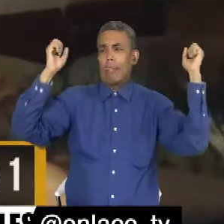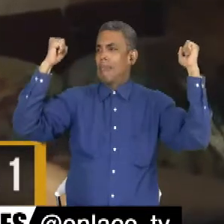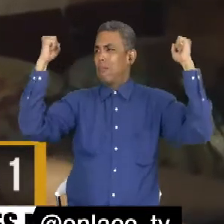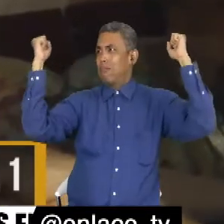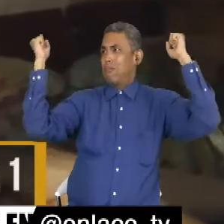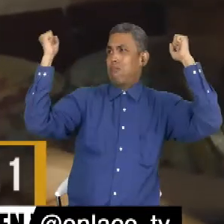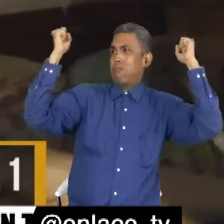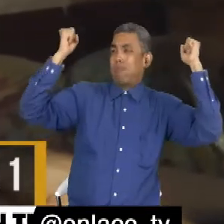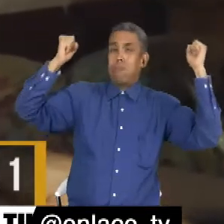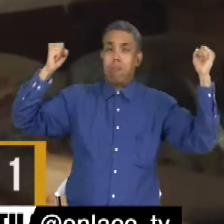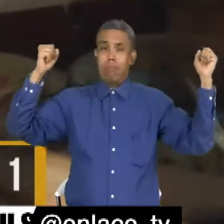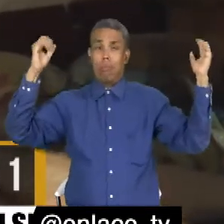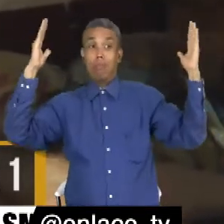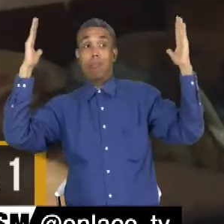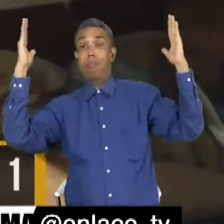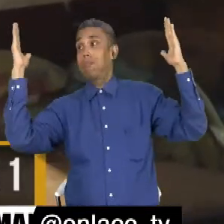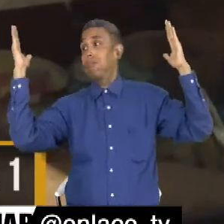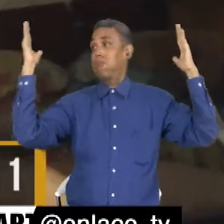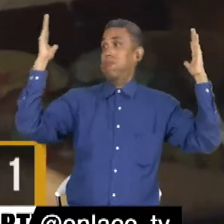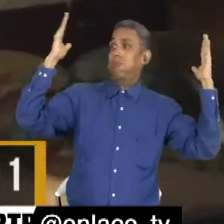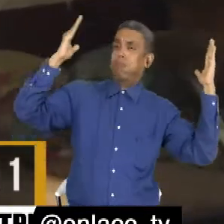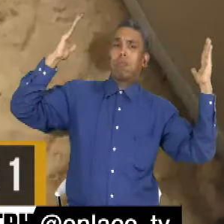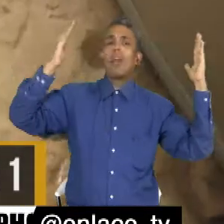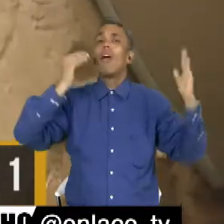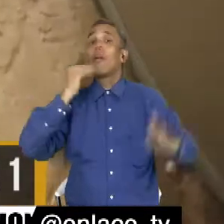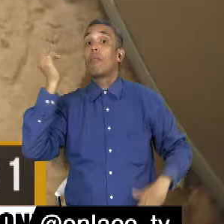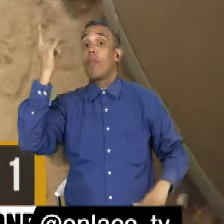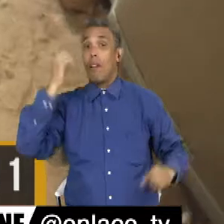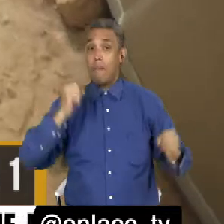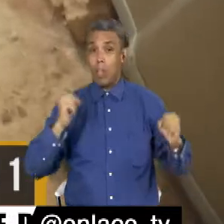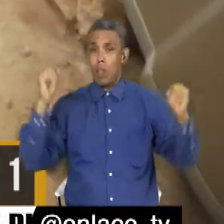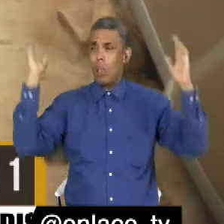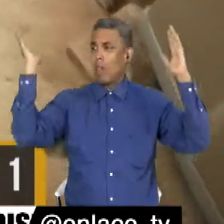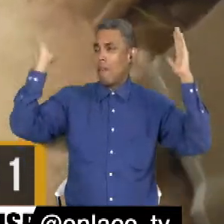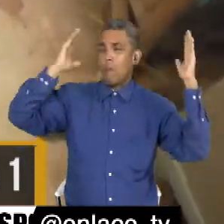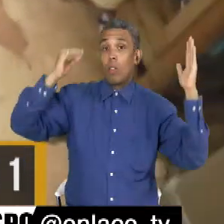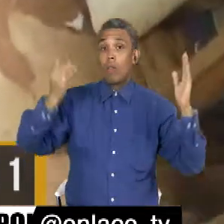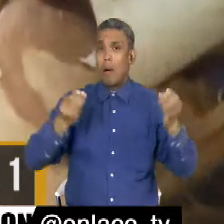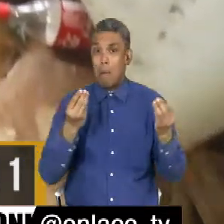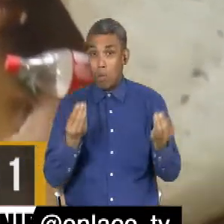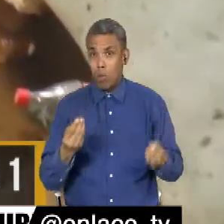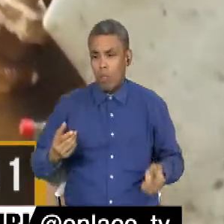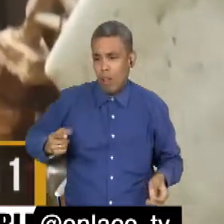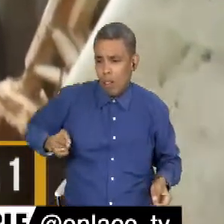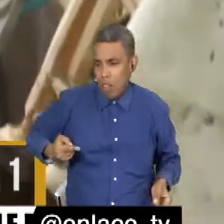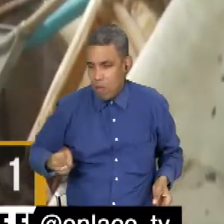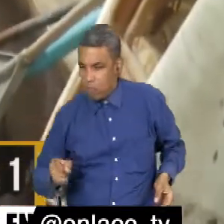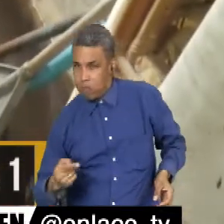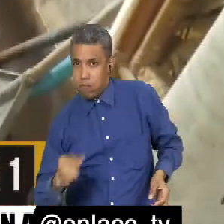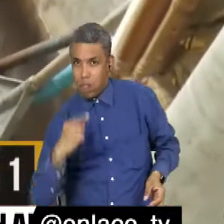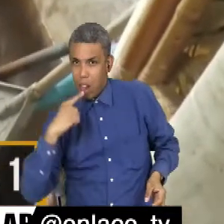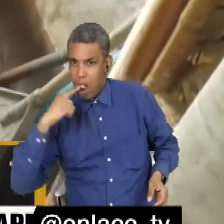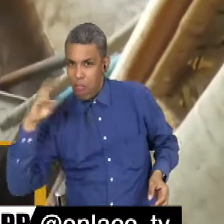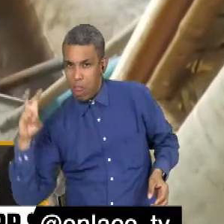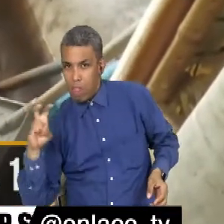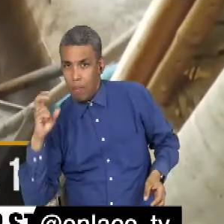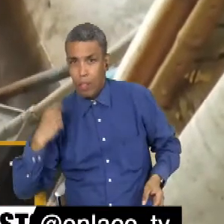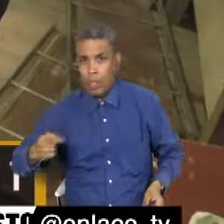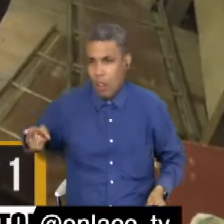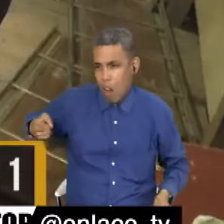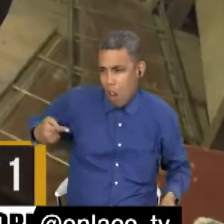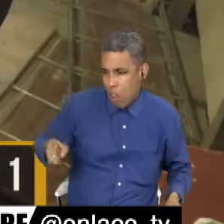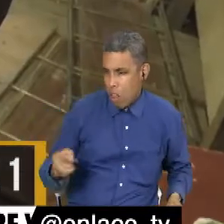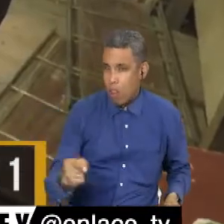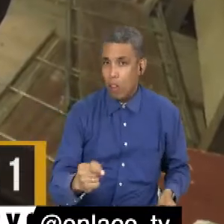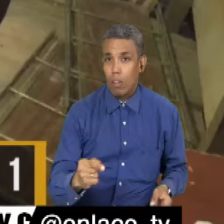el agua y nos pase algo. Y está saliendo muchas culebras. Inclusive la semana esta salió